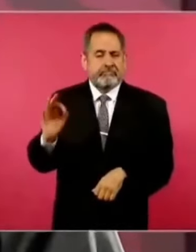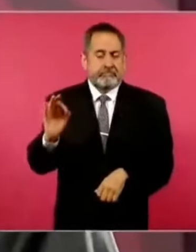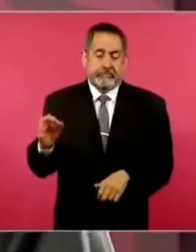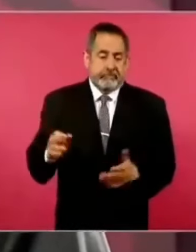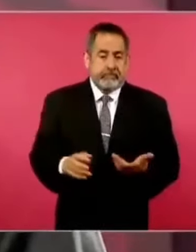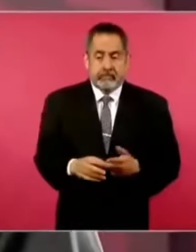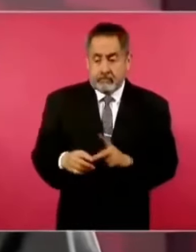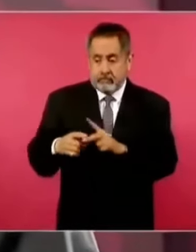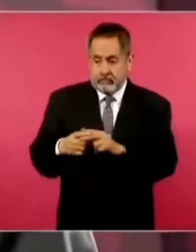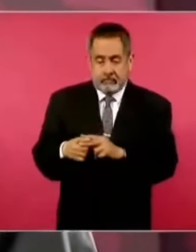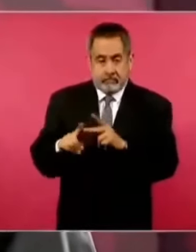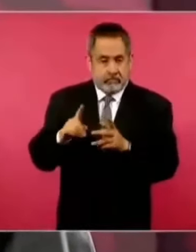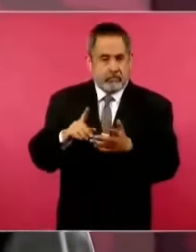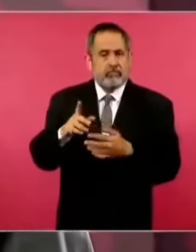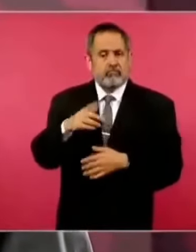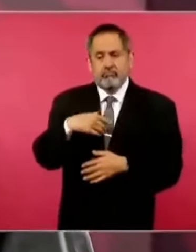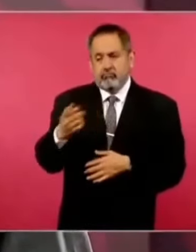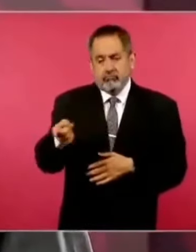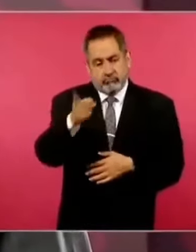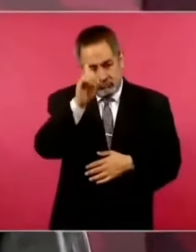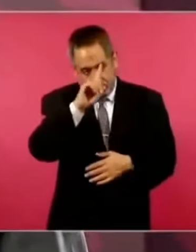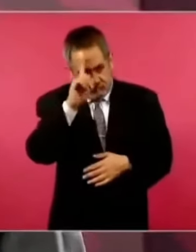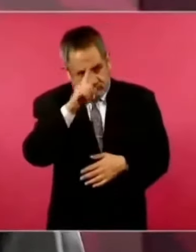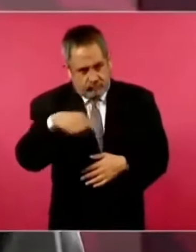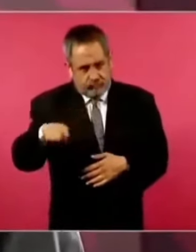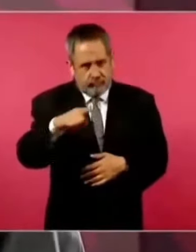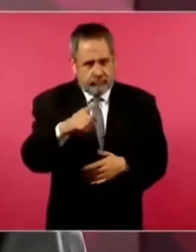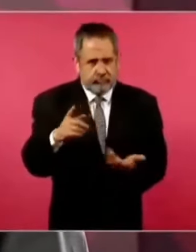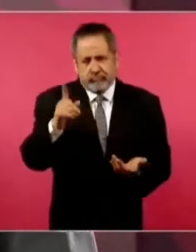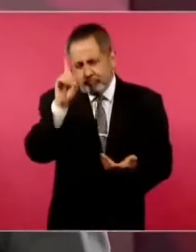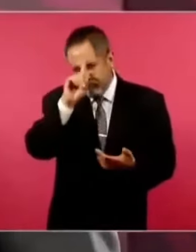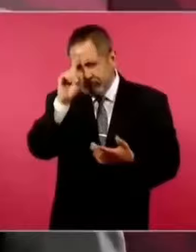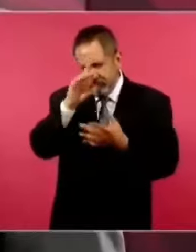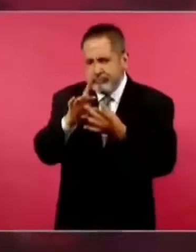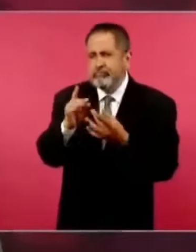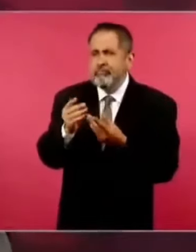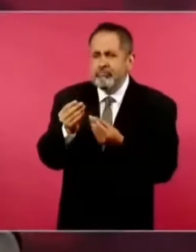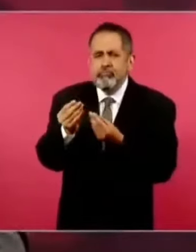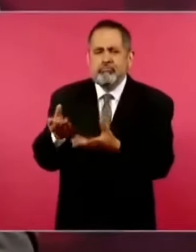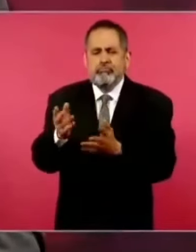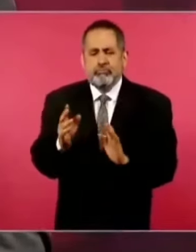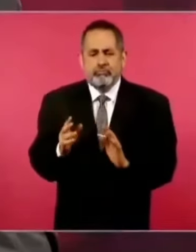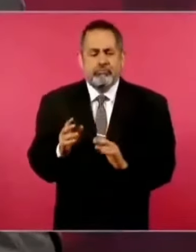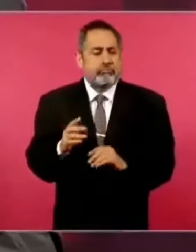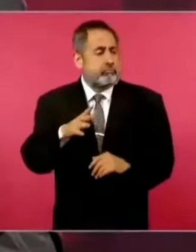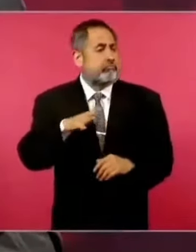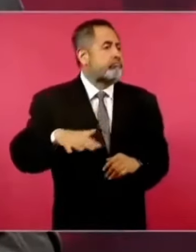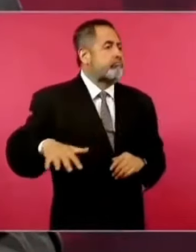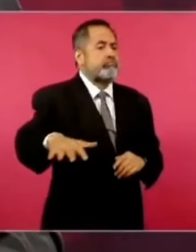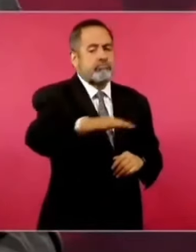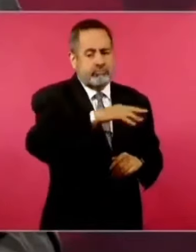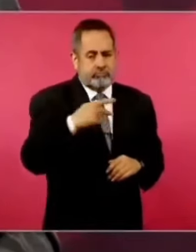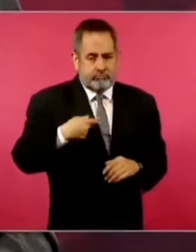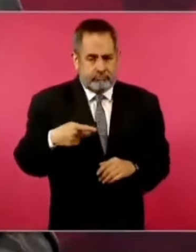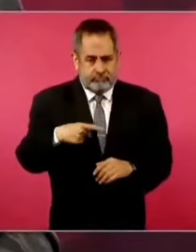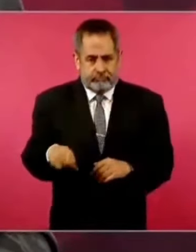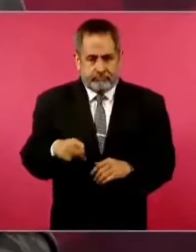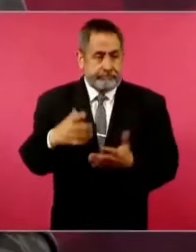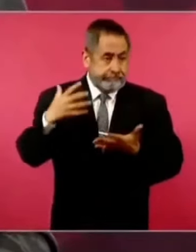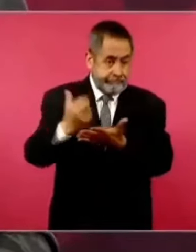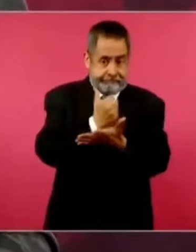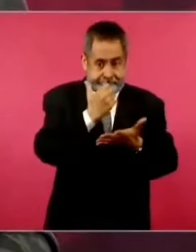un buen consejo o recomendación a todos los que